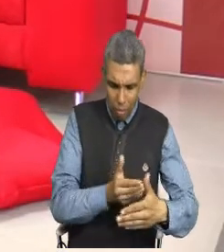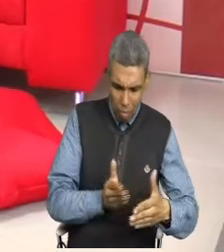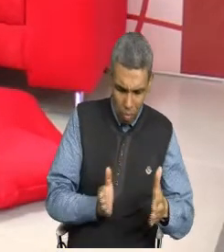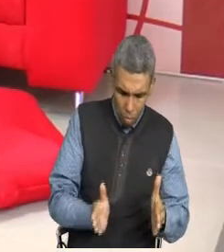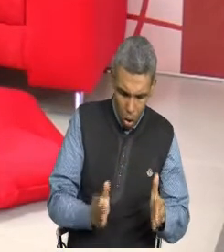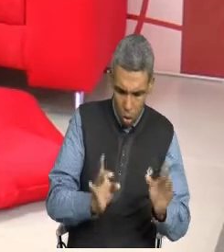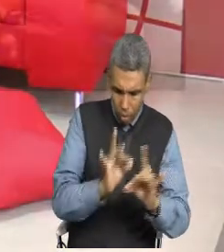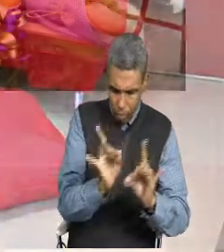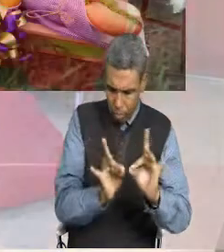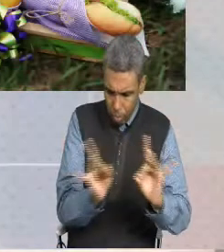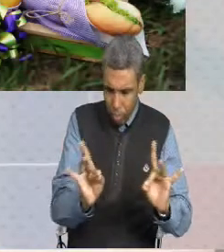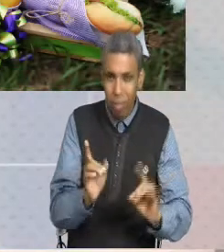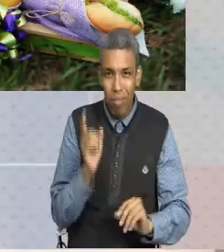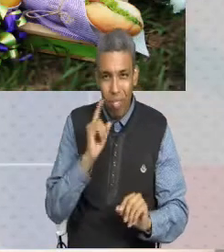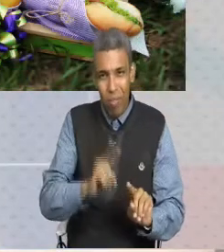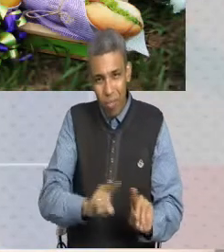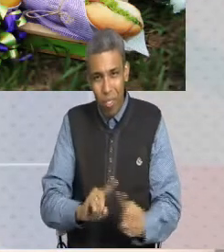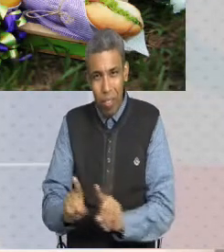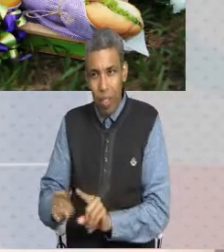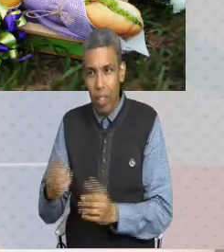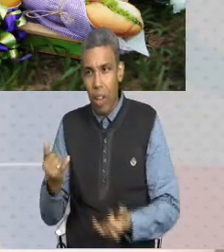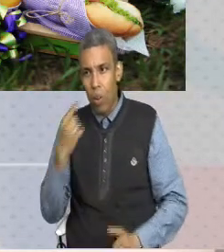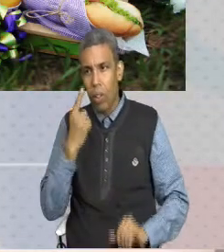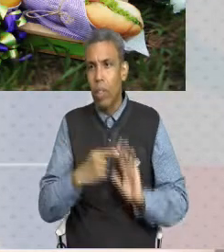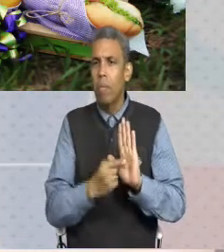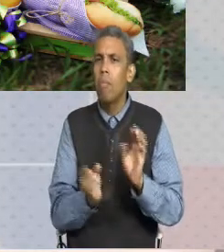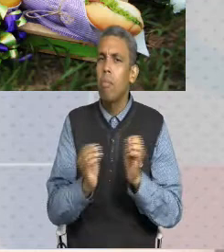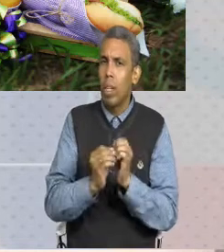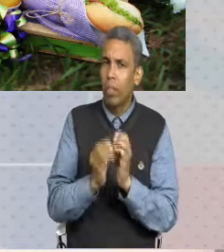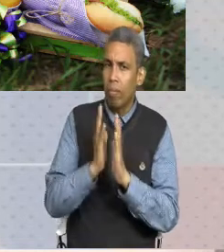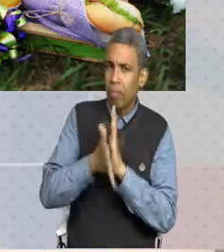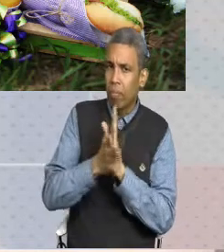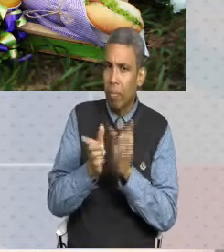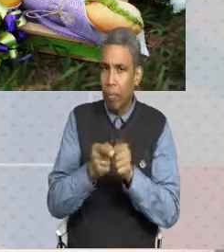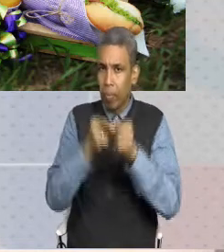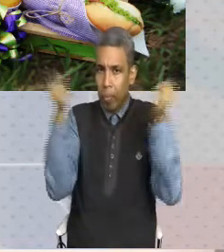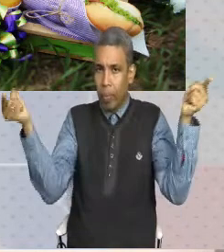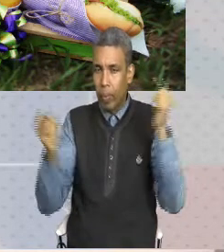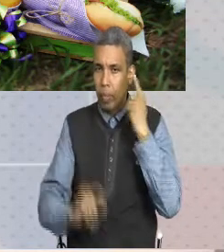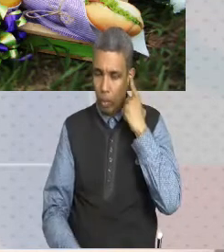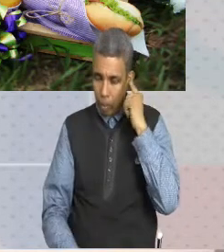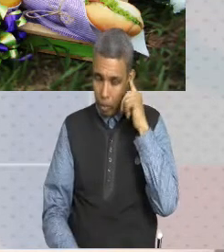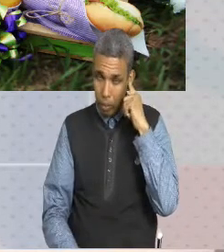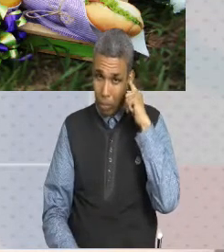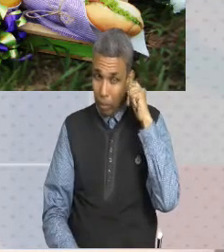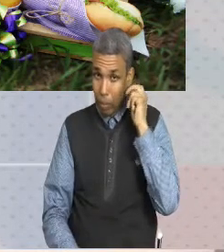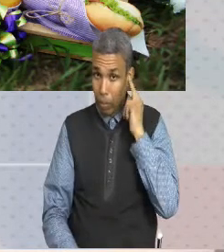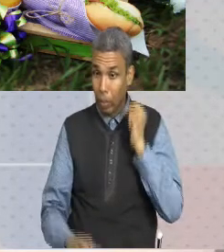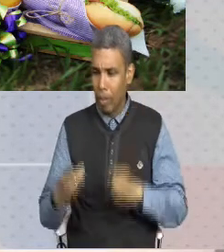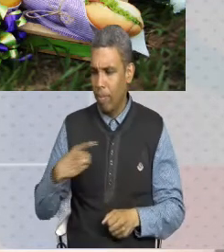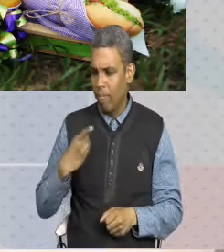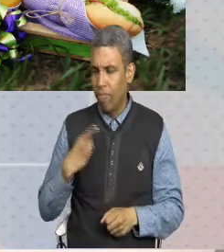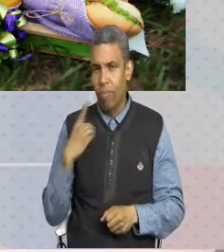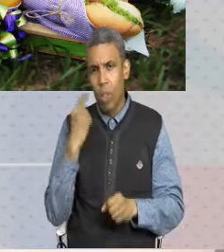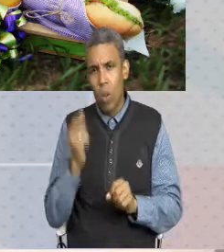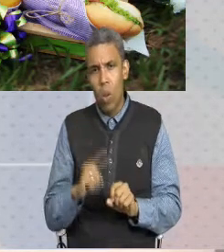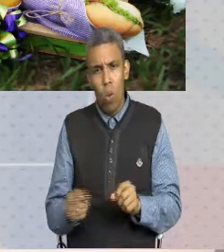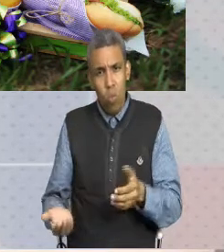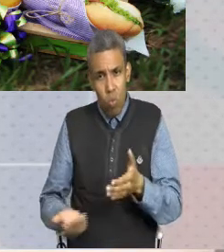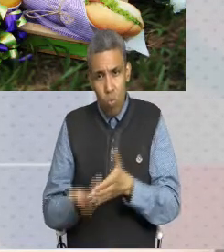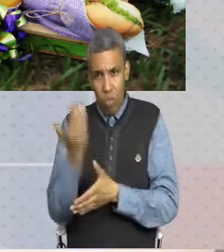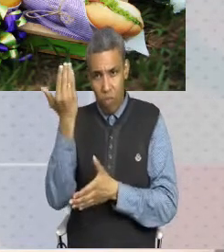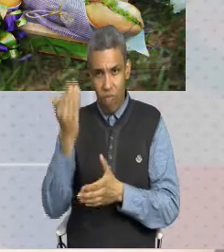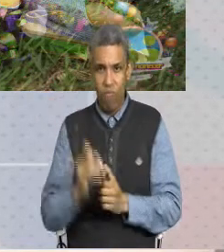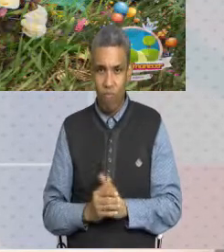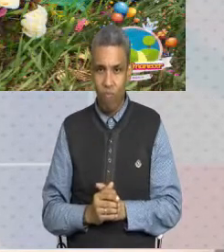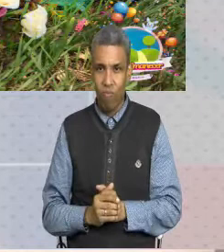desayunos y los nuevos productos que están manejando. Cuéntanos un poco acerca de esto. Bueno, esto es nuevo menú, variamos un poco